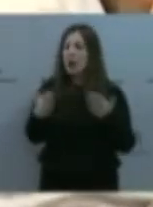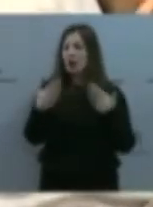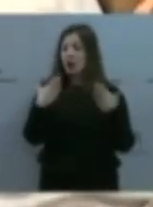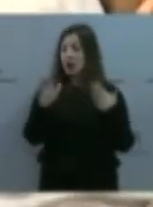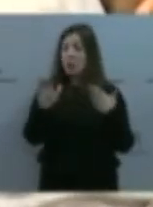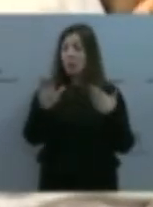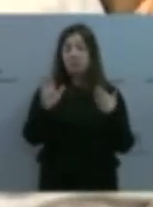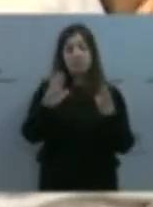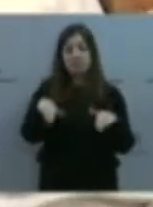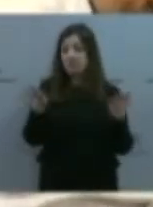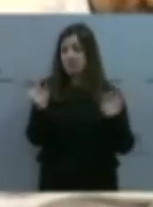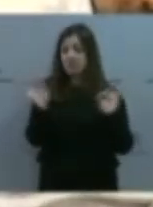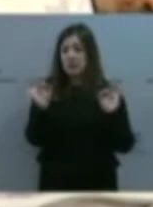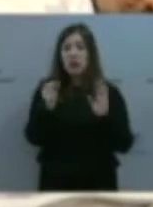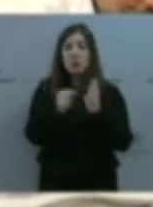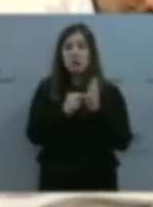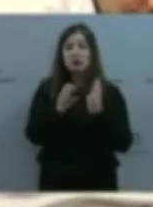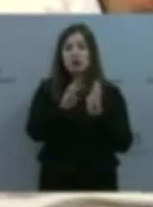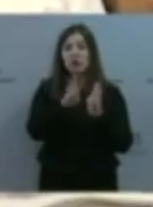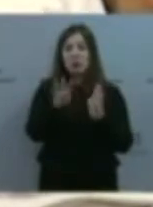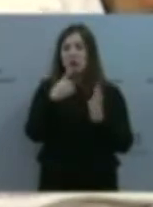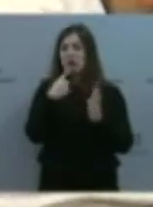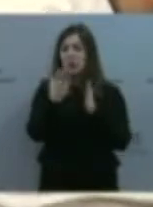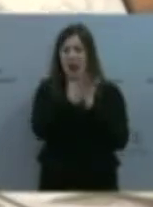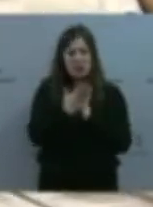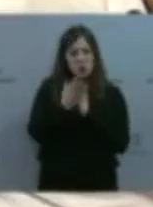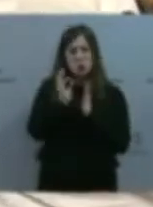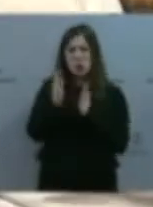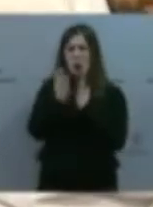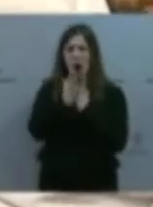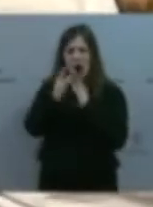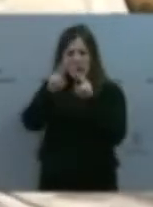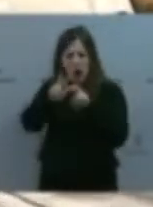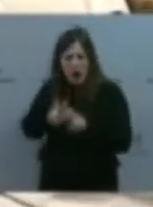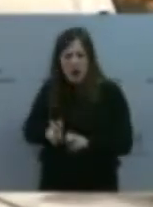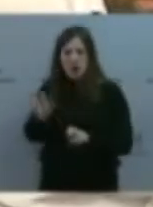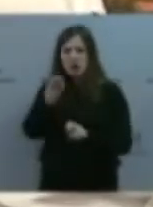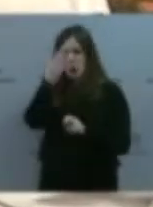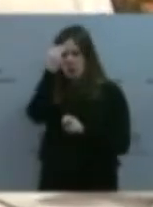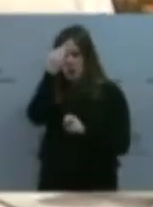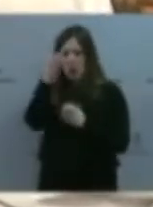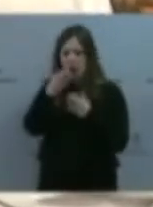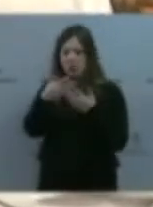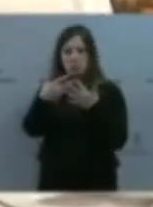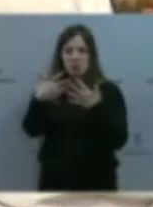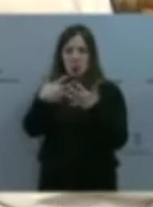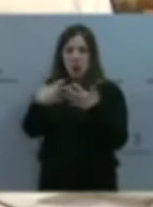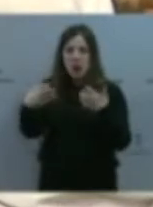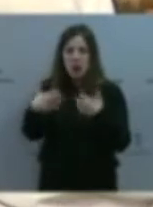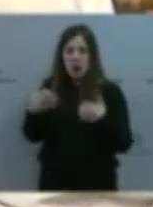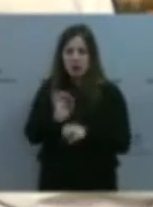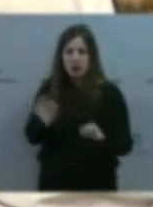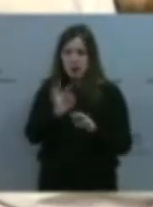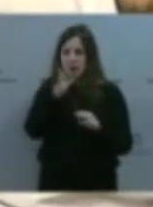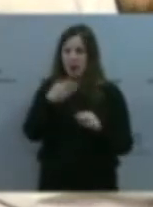se elaboraron estudios, análisis o memorias que facilitasen información sobre el impacto de los fondos aplicados, que ascendieron en el periodo fiscalizado